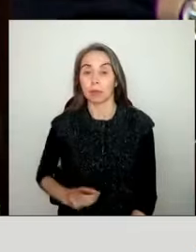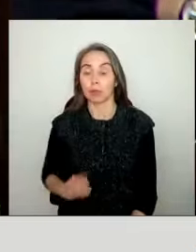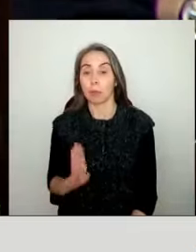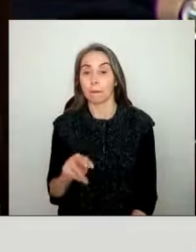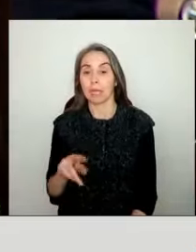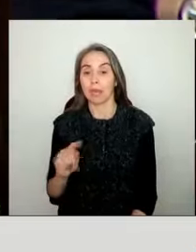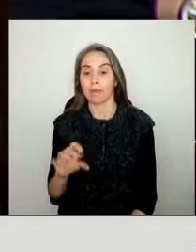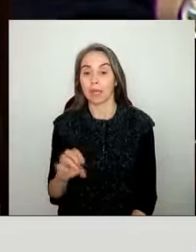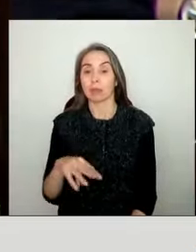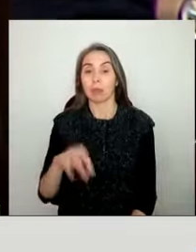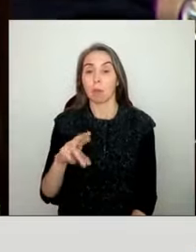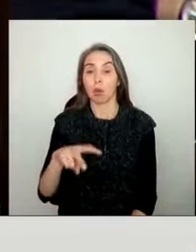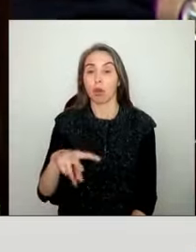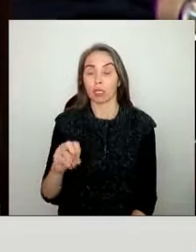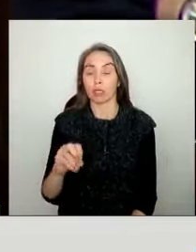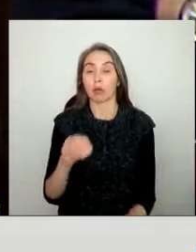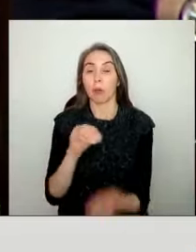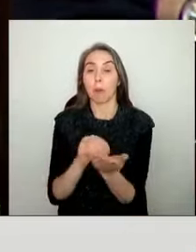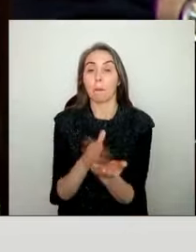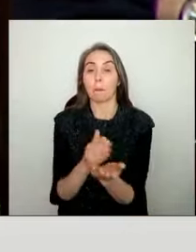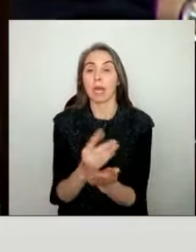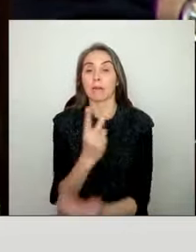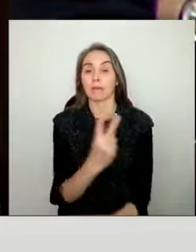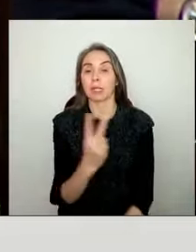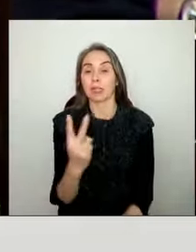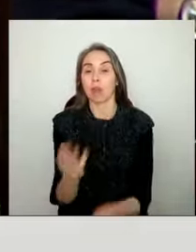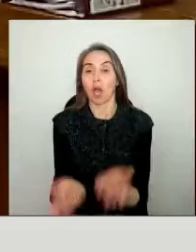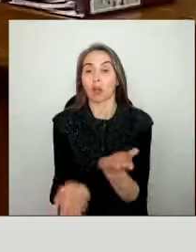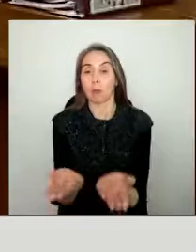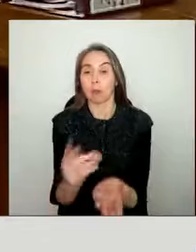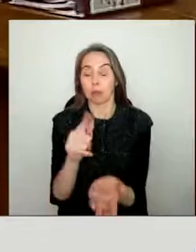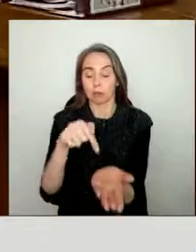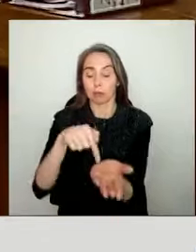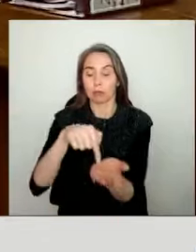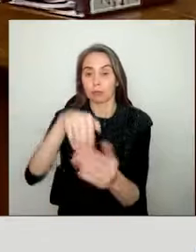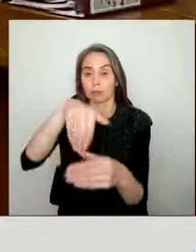Moreno y que cona en la página 22 del Comparado en